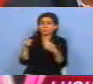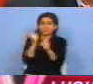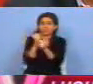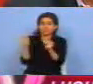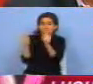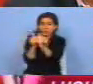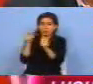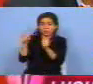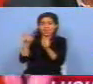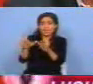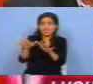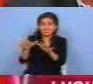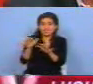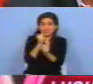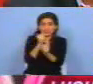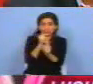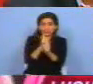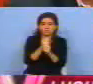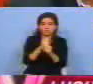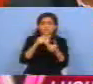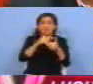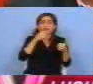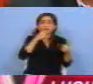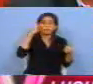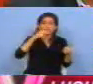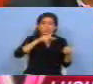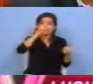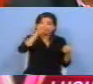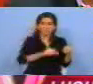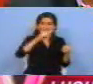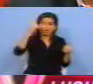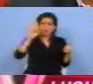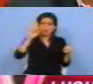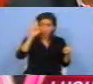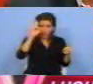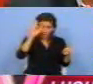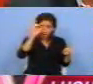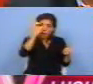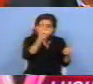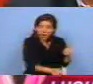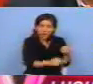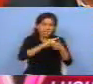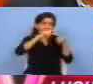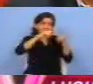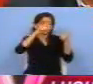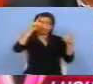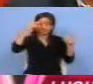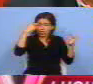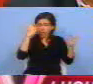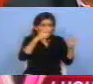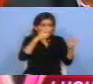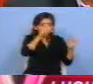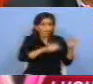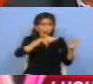estamos subordinados a esa tarea y no subestimados denigrado estupidiza subsumidos como pueden